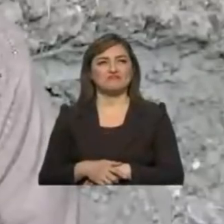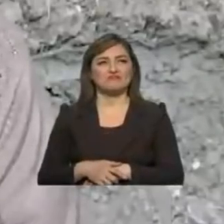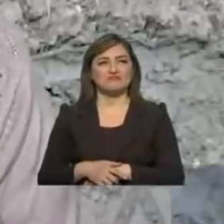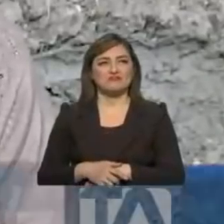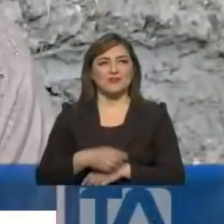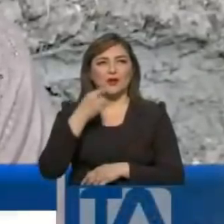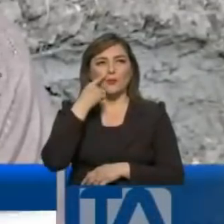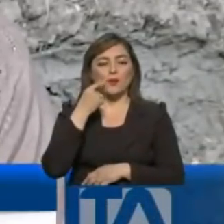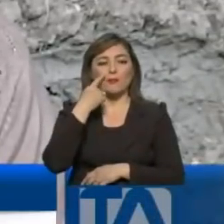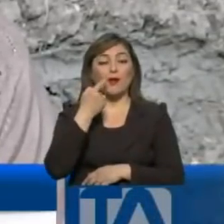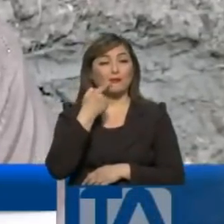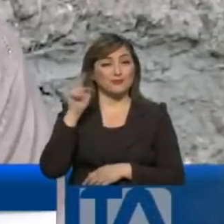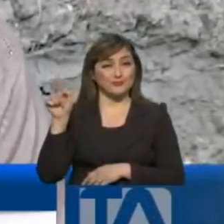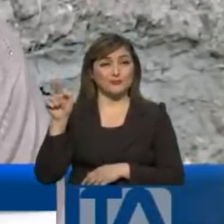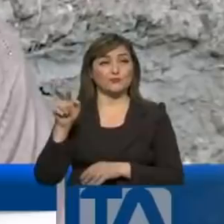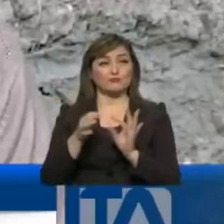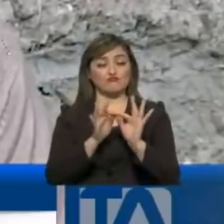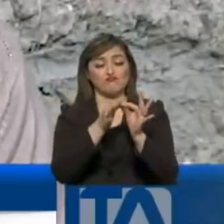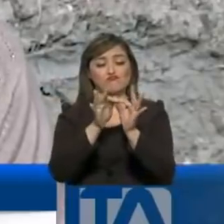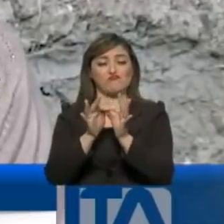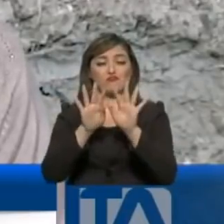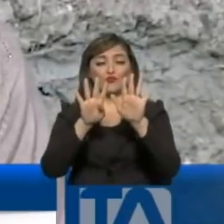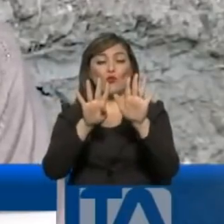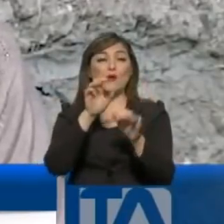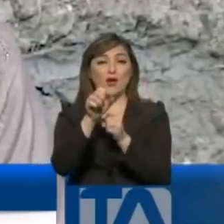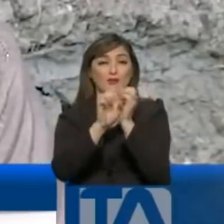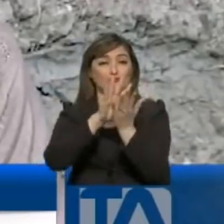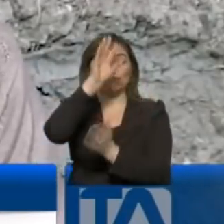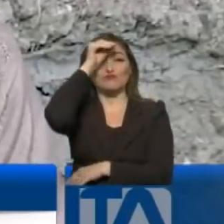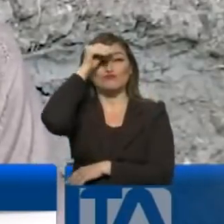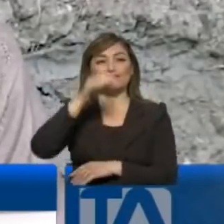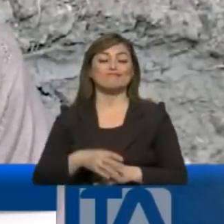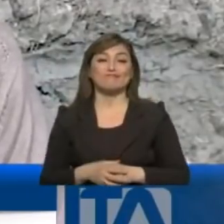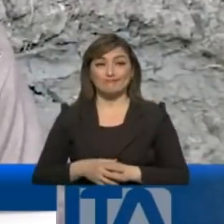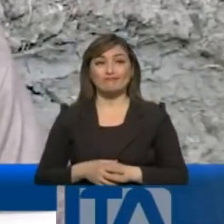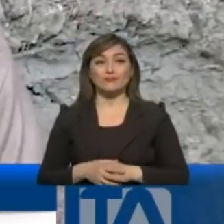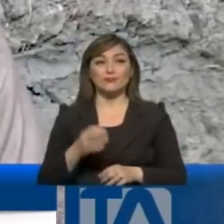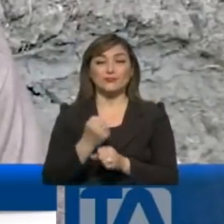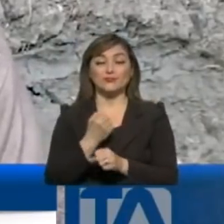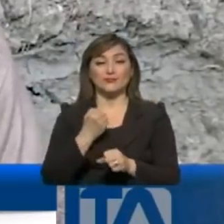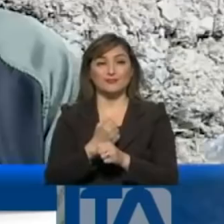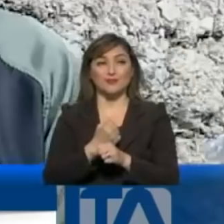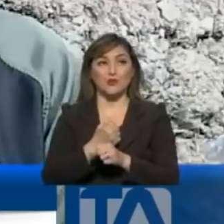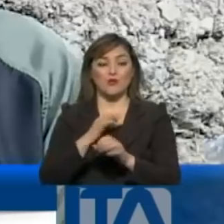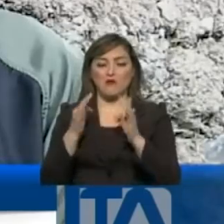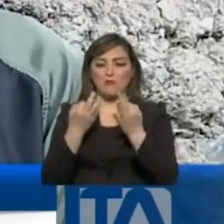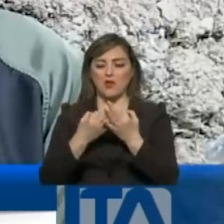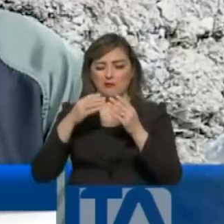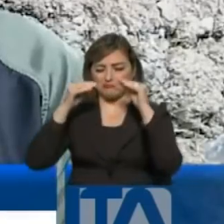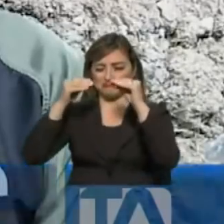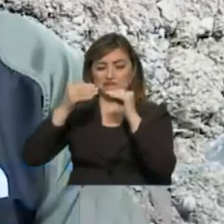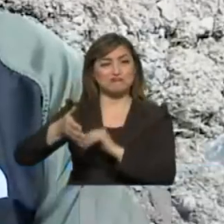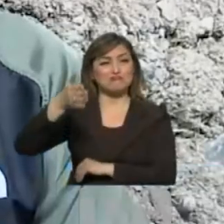él dice que ha tejido desde 9 años, aprendido ya. Con ese trabajo nos crió a nosotros. Esto debe